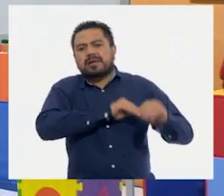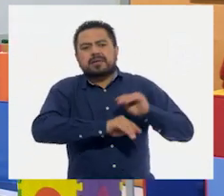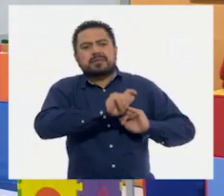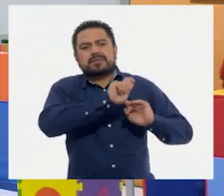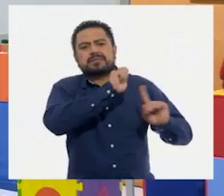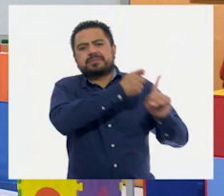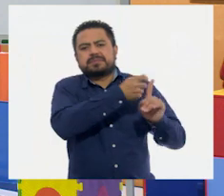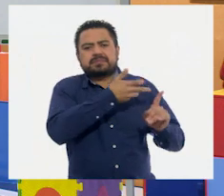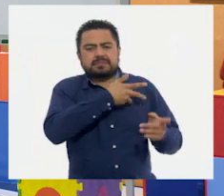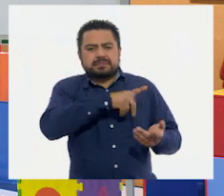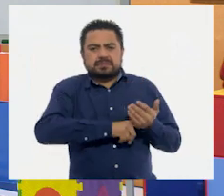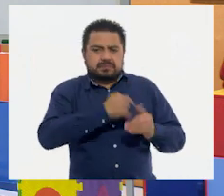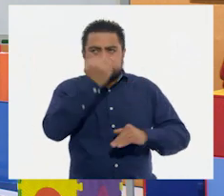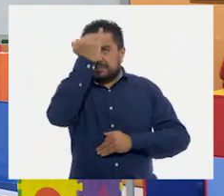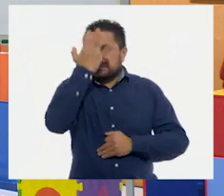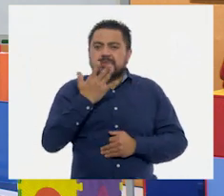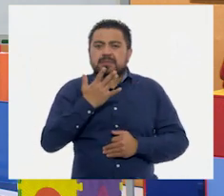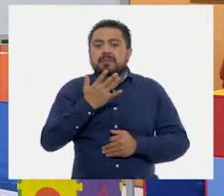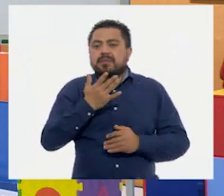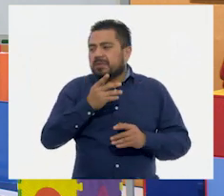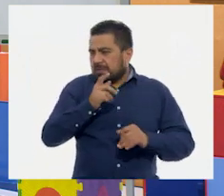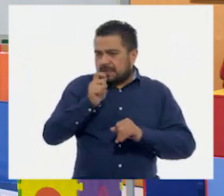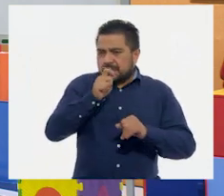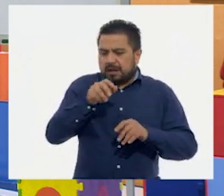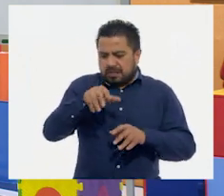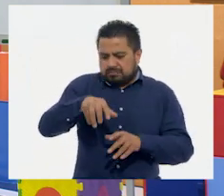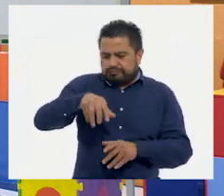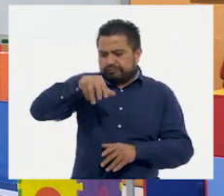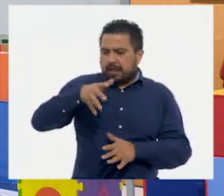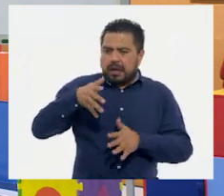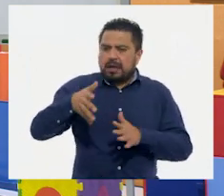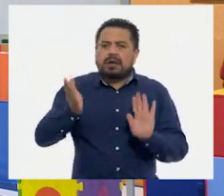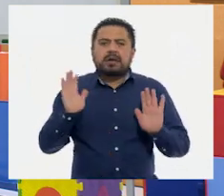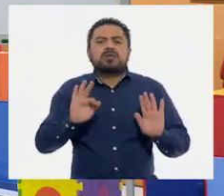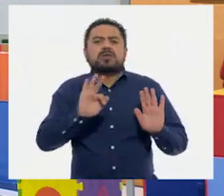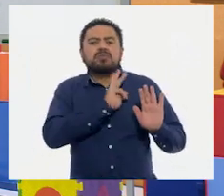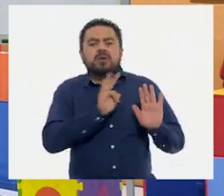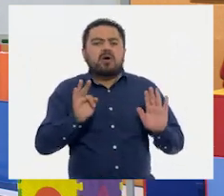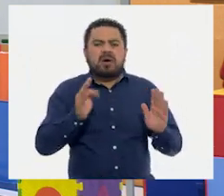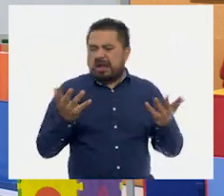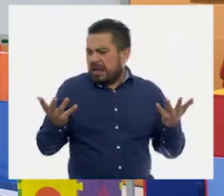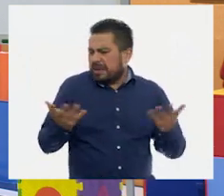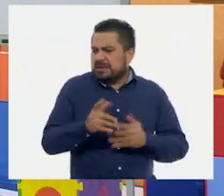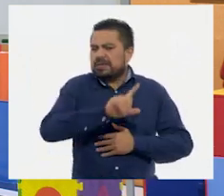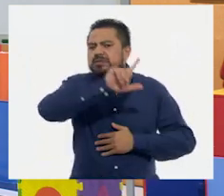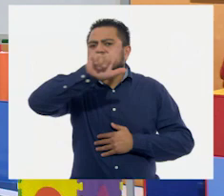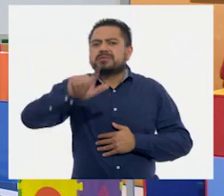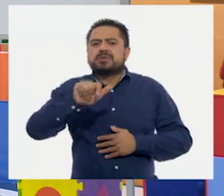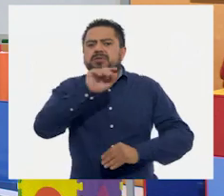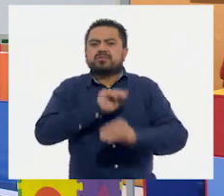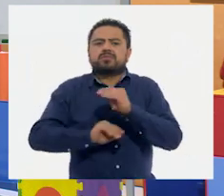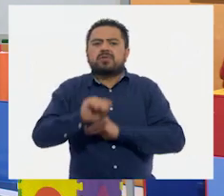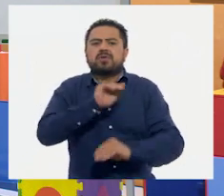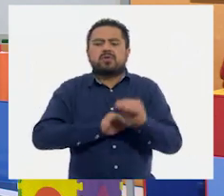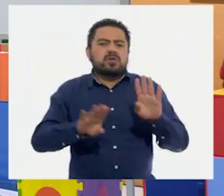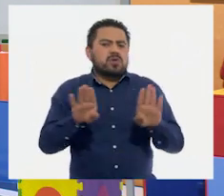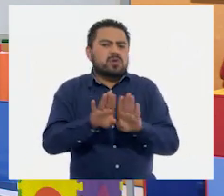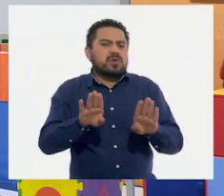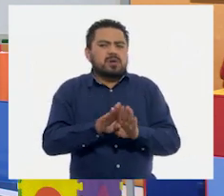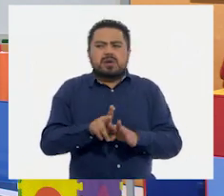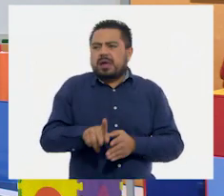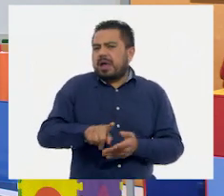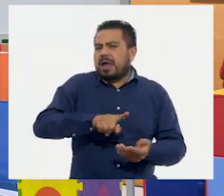estas figuras. Es decir, como son estáticas, ¿qué pudieran estar haciendo después de moverse? Ah. Es como si